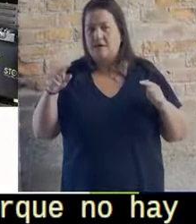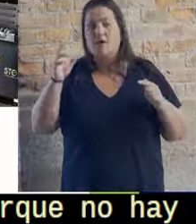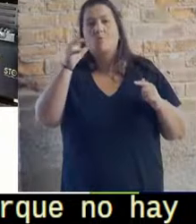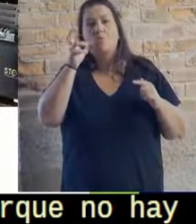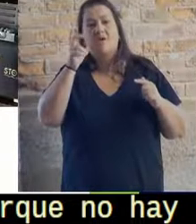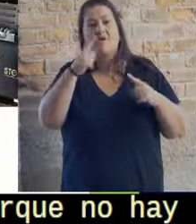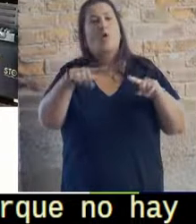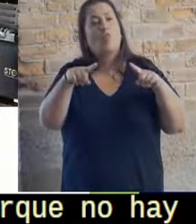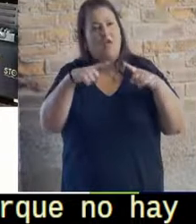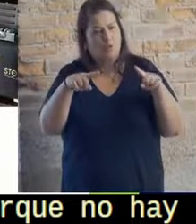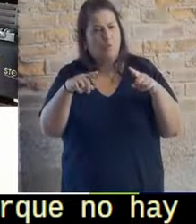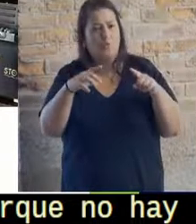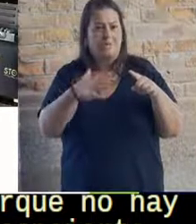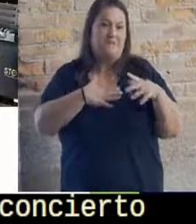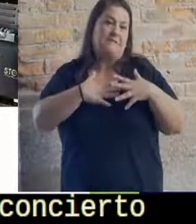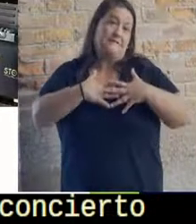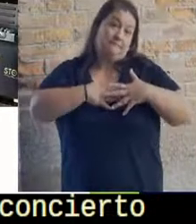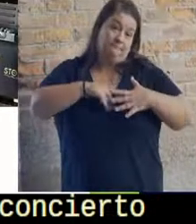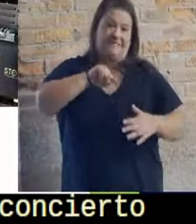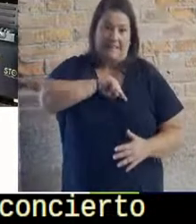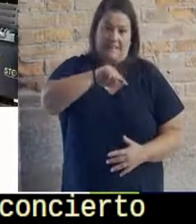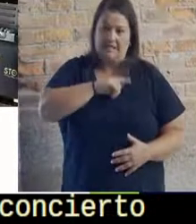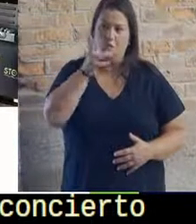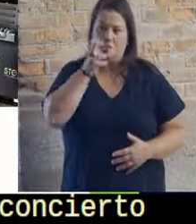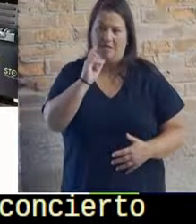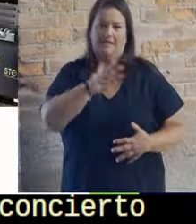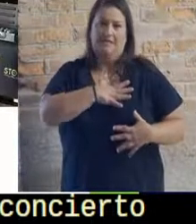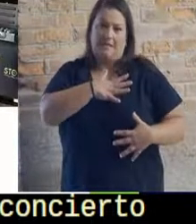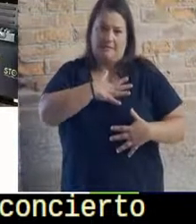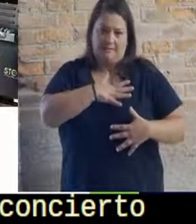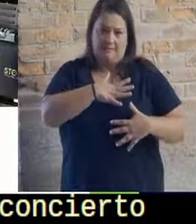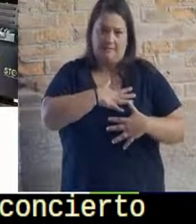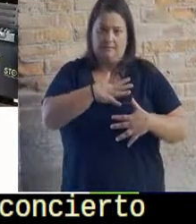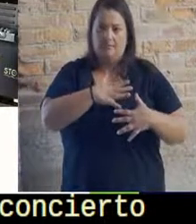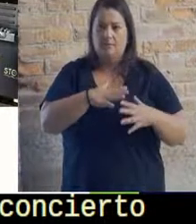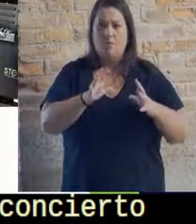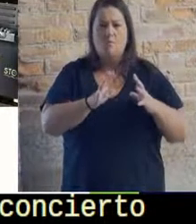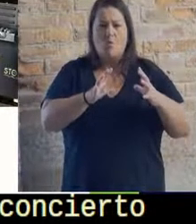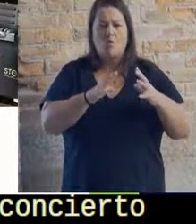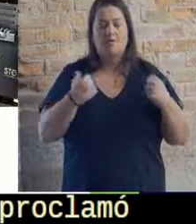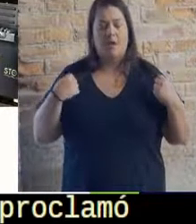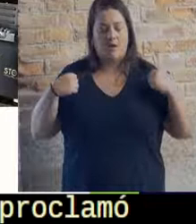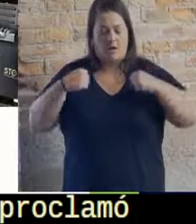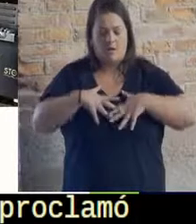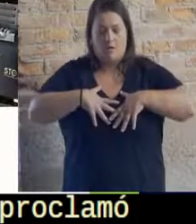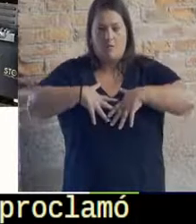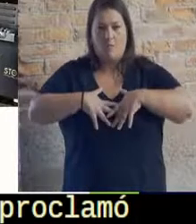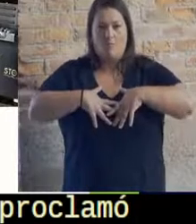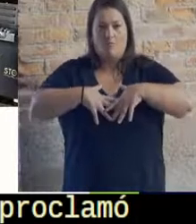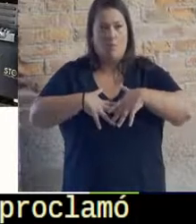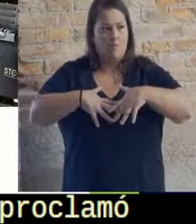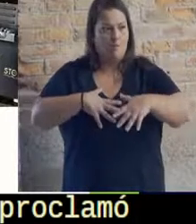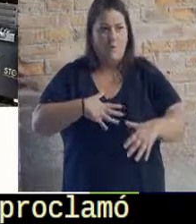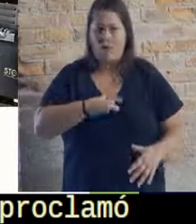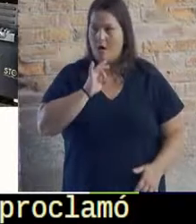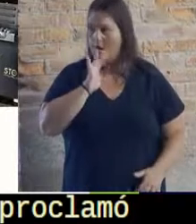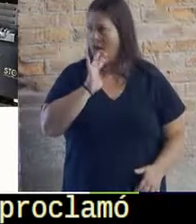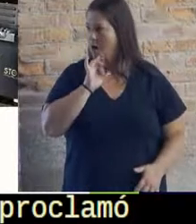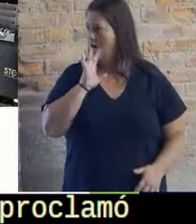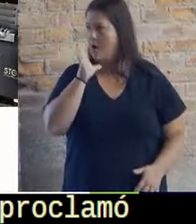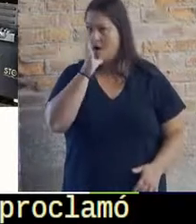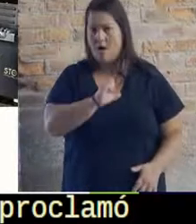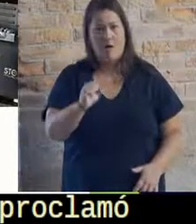escuchaba el concierto como sentía el concierto entonces claro cuando se probó la mochila y salió Pues